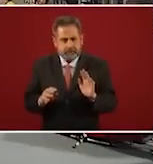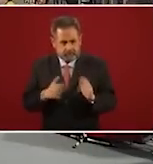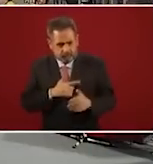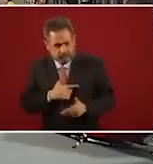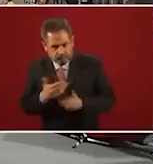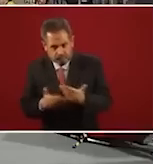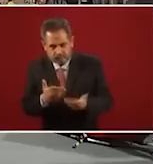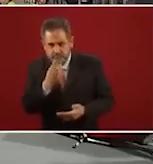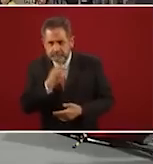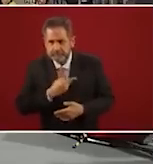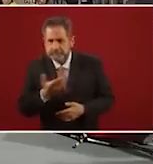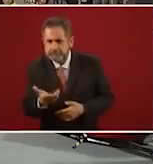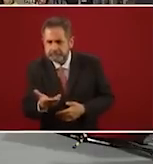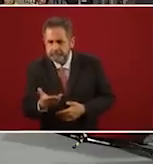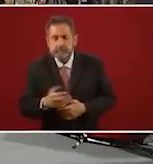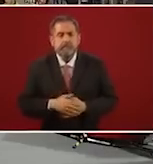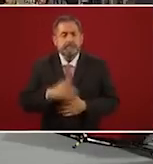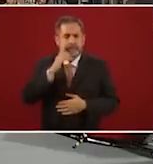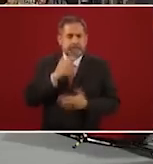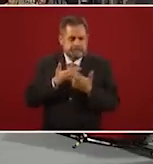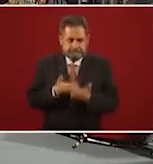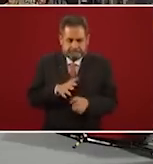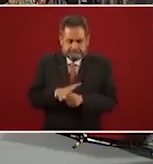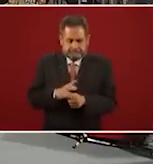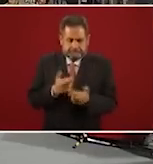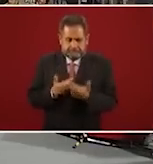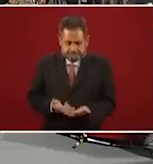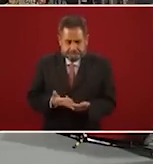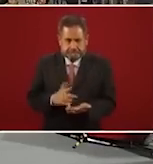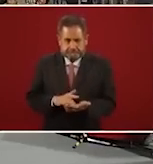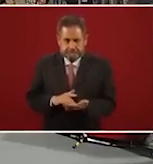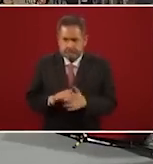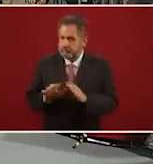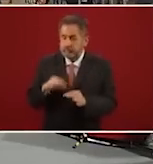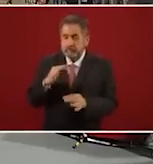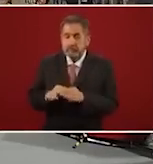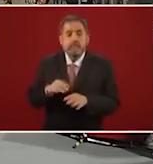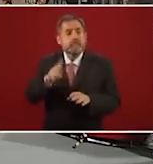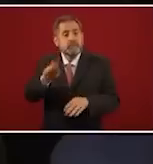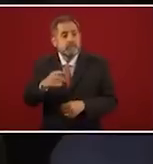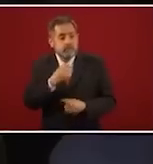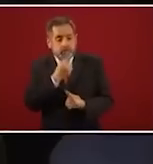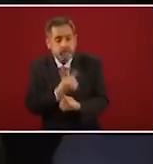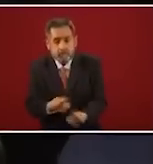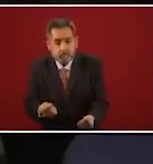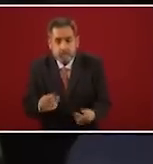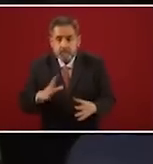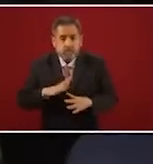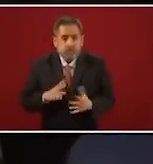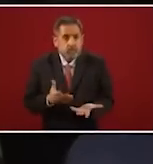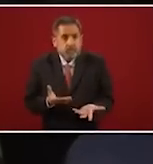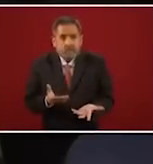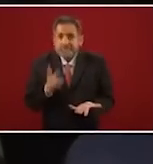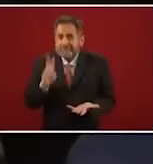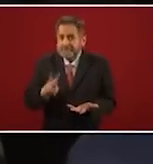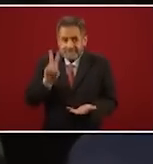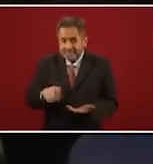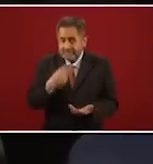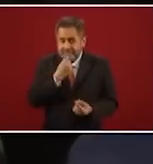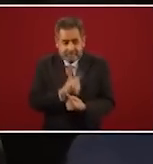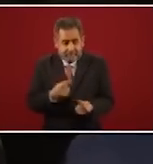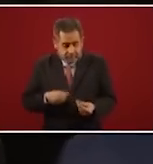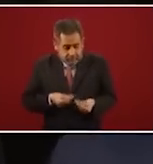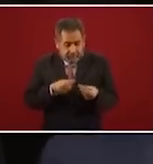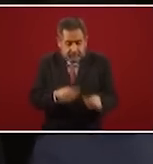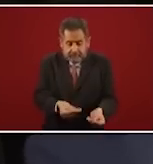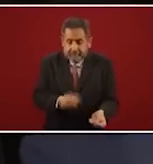gusto. Existe el medicamento disponible. Sí, está listo, pero los niños no lo tienen, en México. Pero los niños no reciben